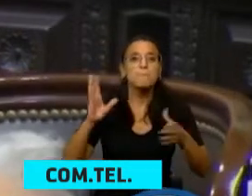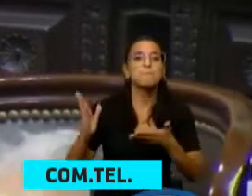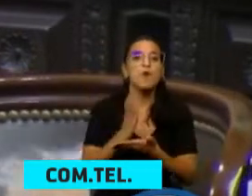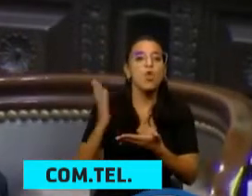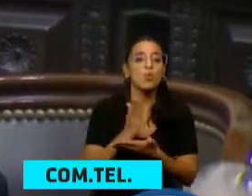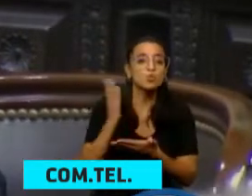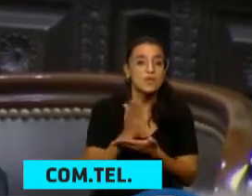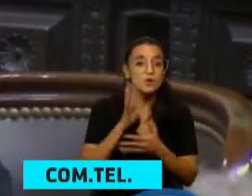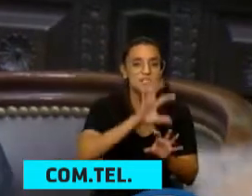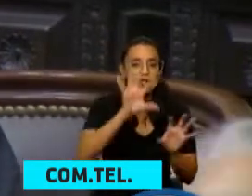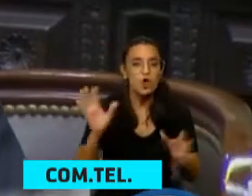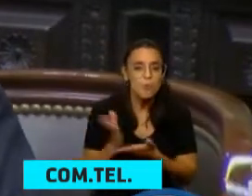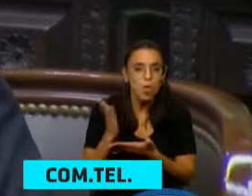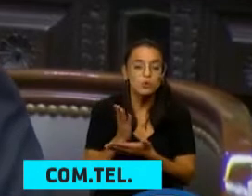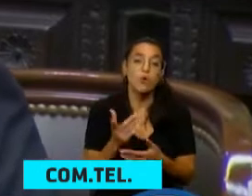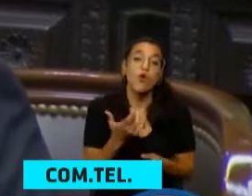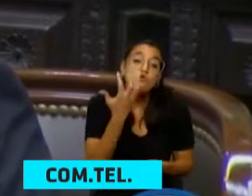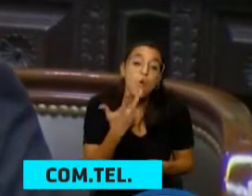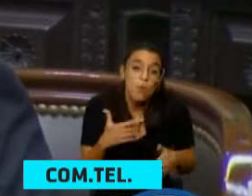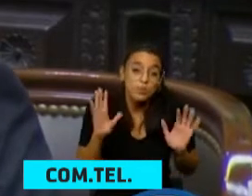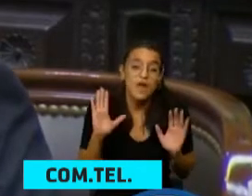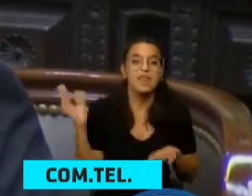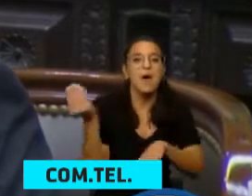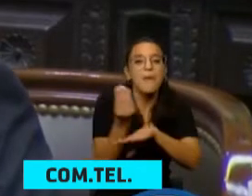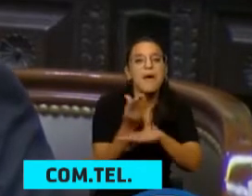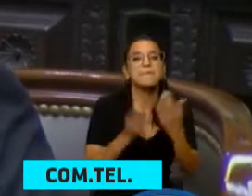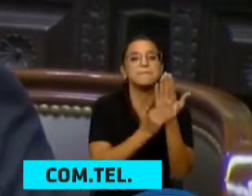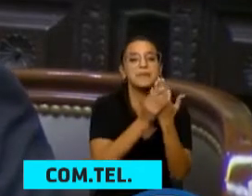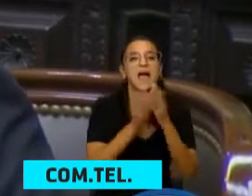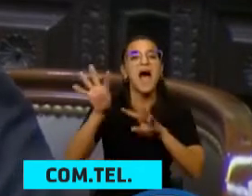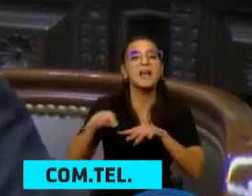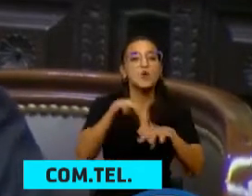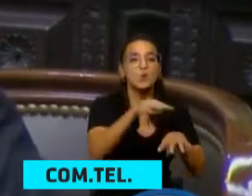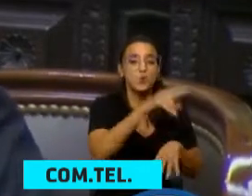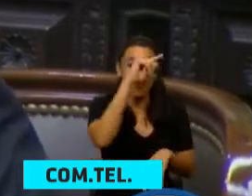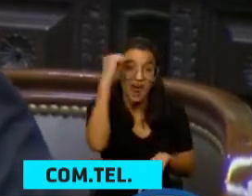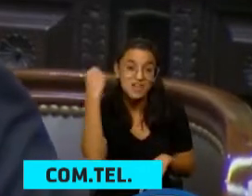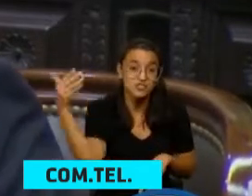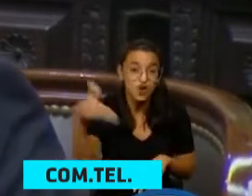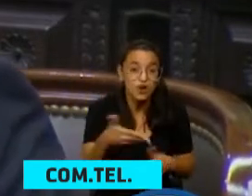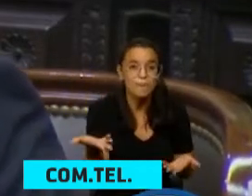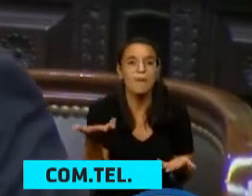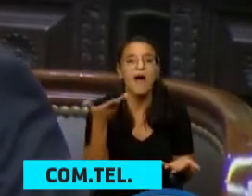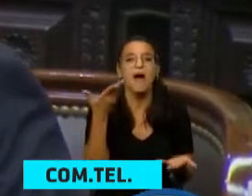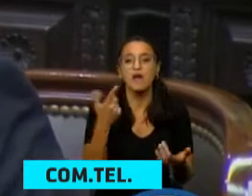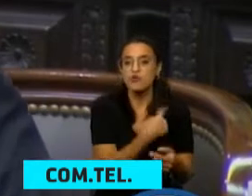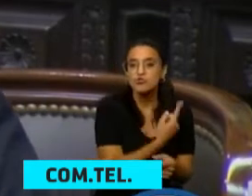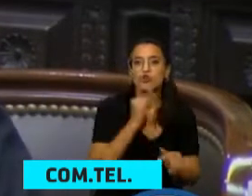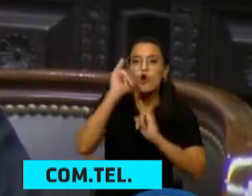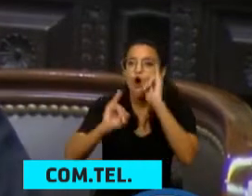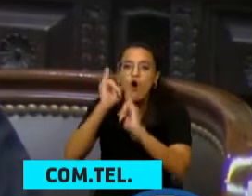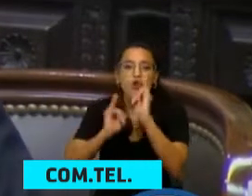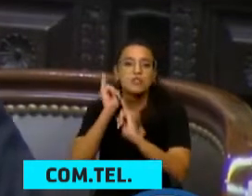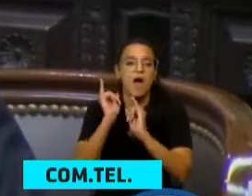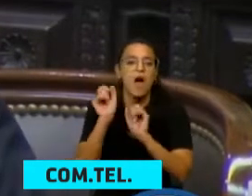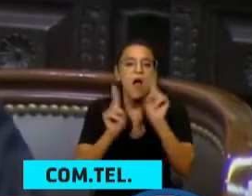vas a tener y además vas a agregar los cinco primeros integrantes de diputados que van a estar incorporados en la boleta.